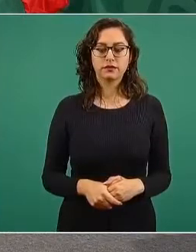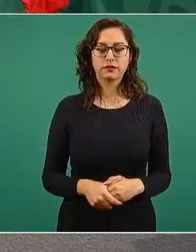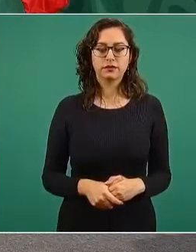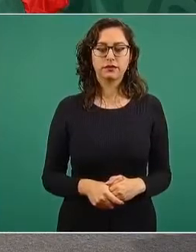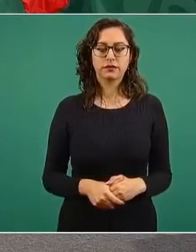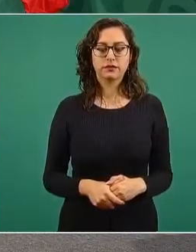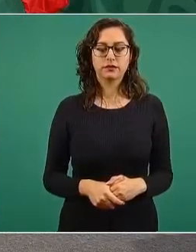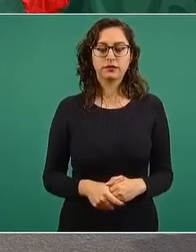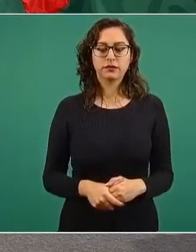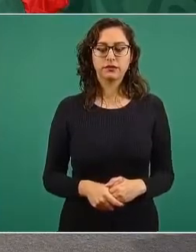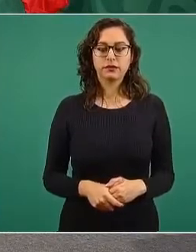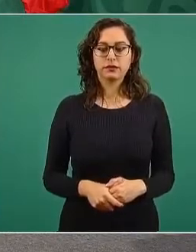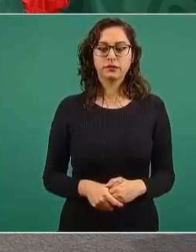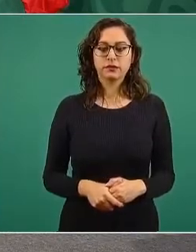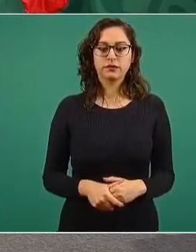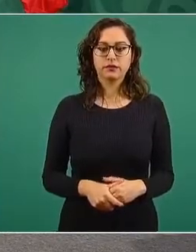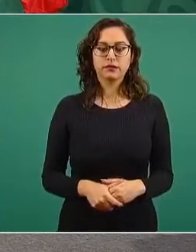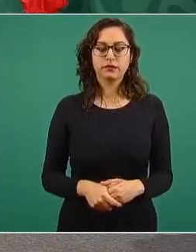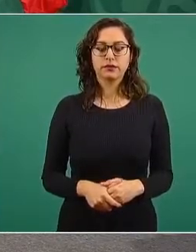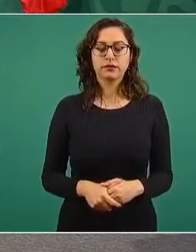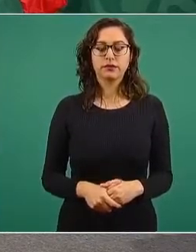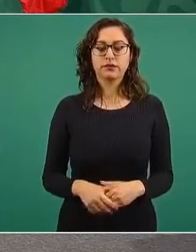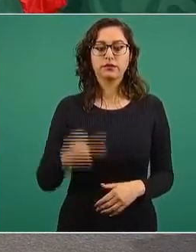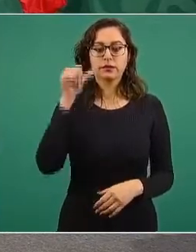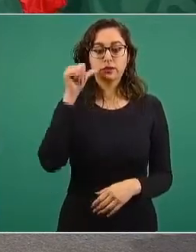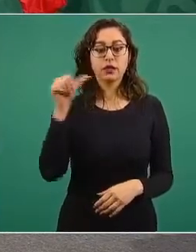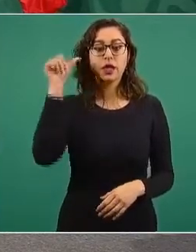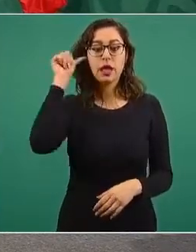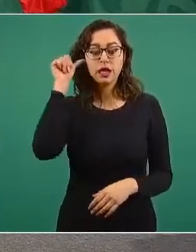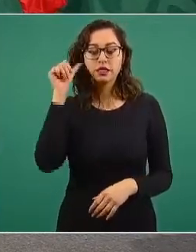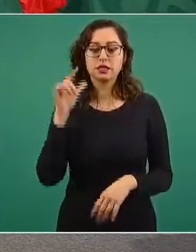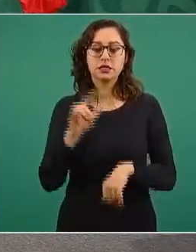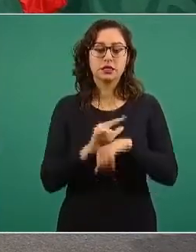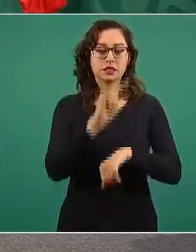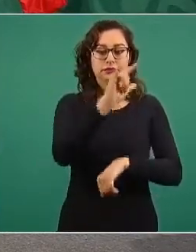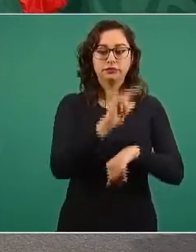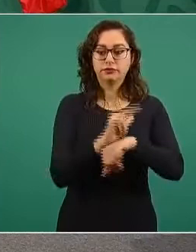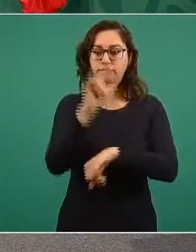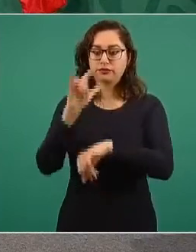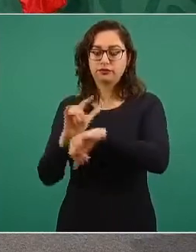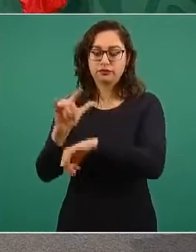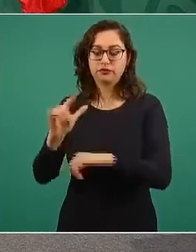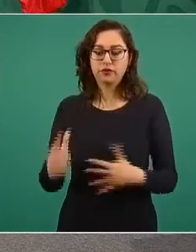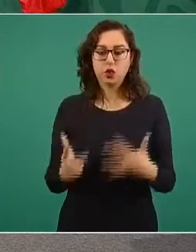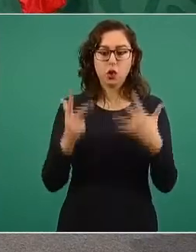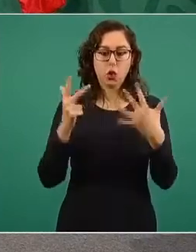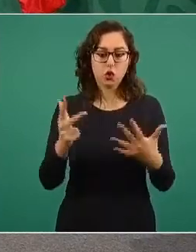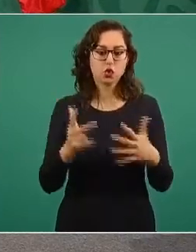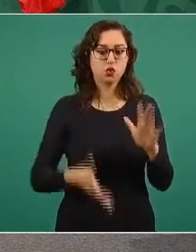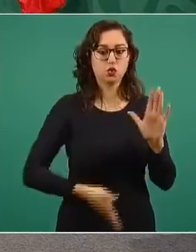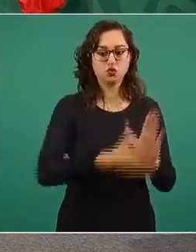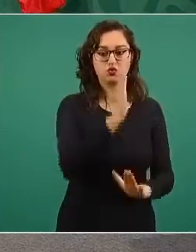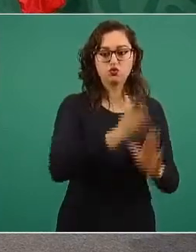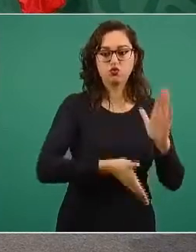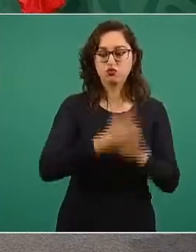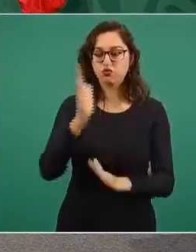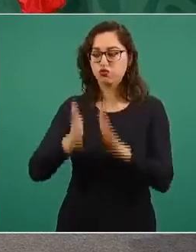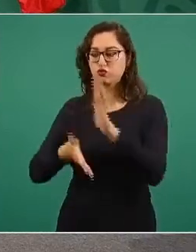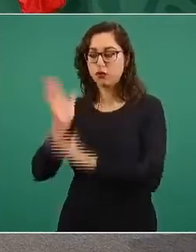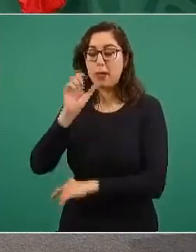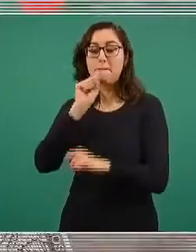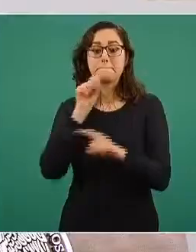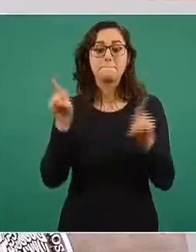Bien, el día de ayer, de todos los vuelos que teníamos programados, las 8 rutas aéreas y las rutas terrestres y